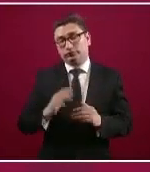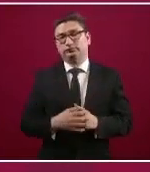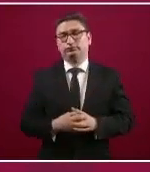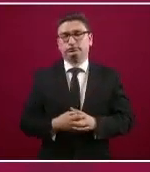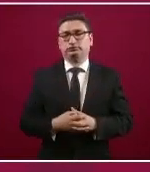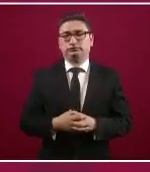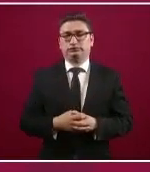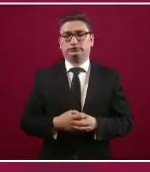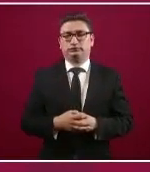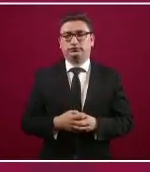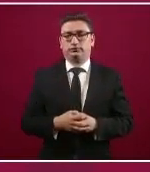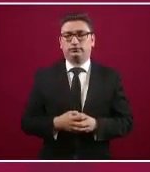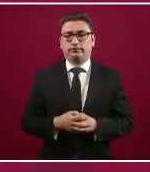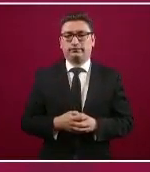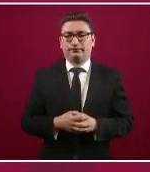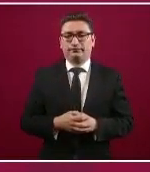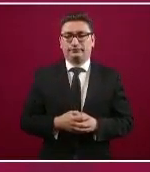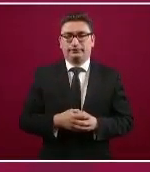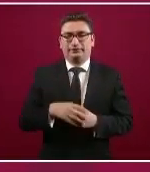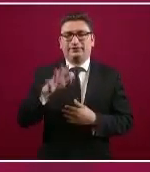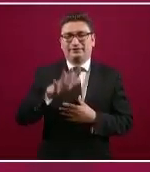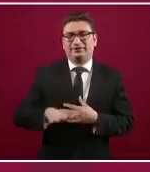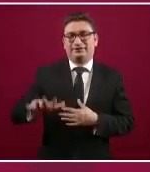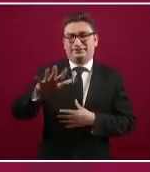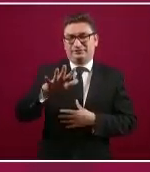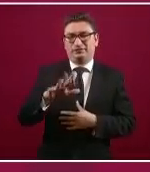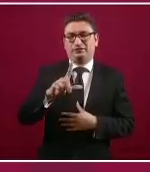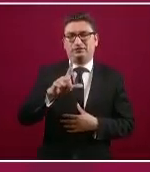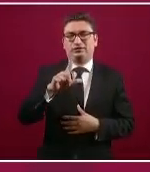de Las Lomas.